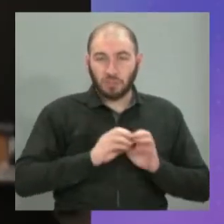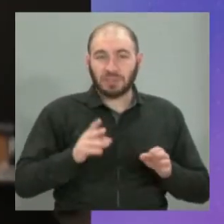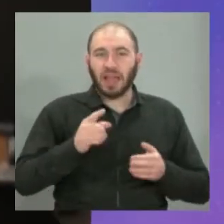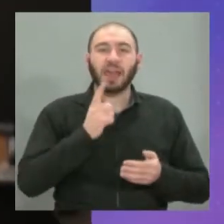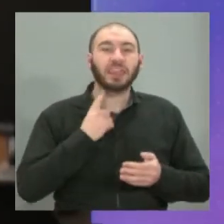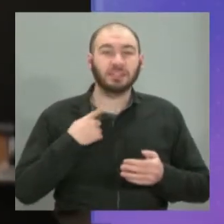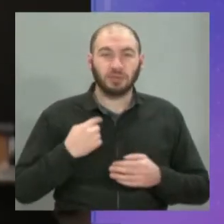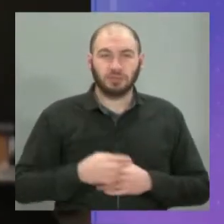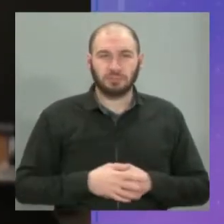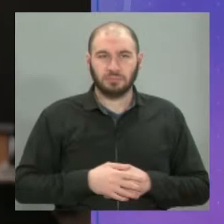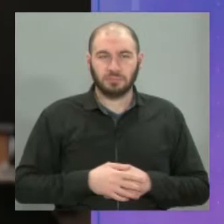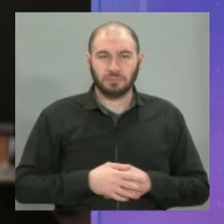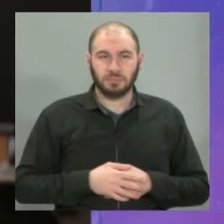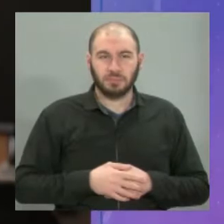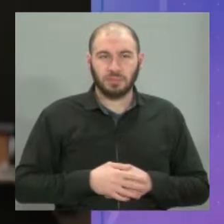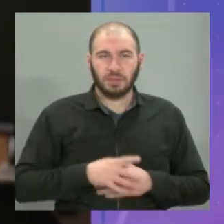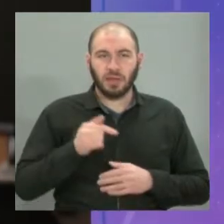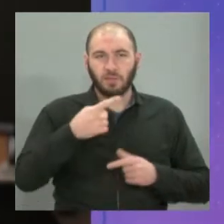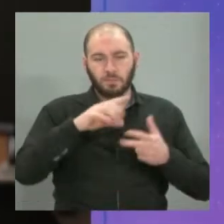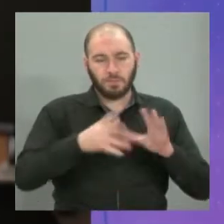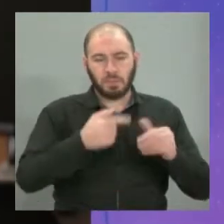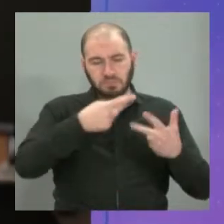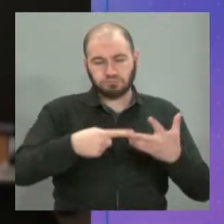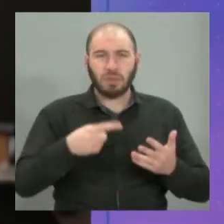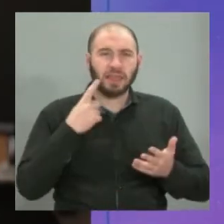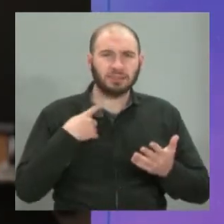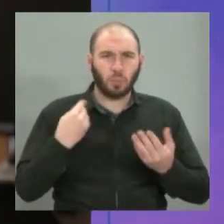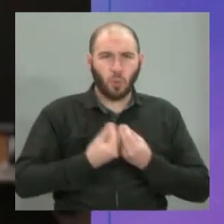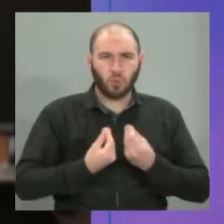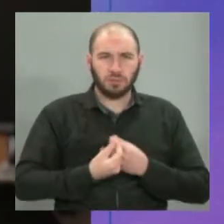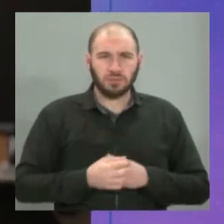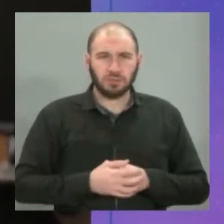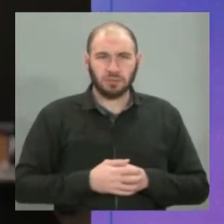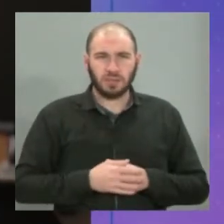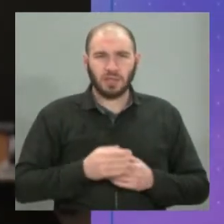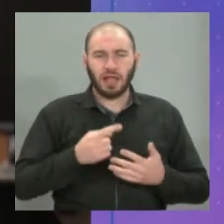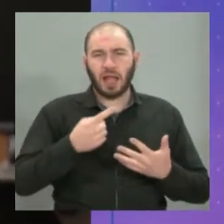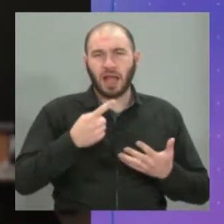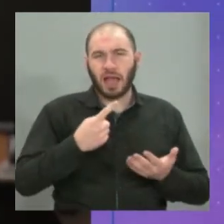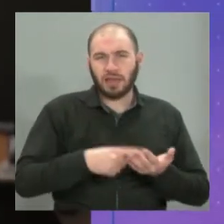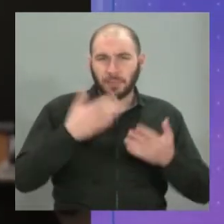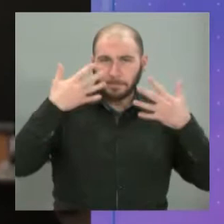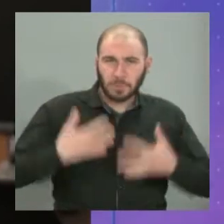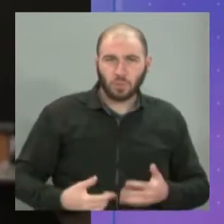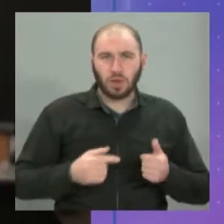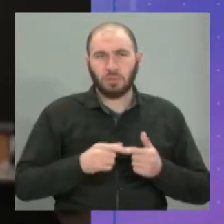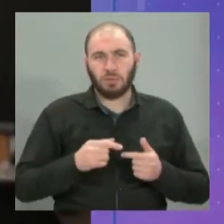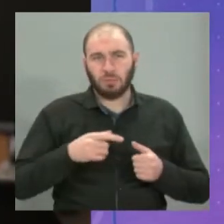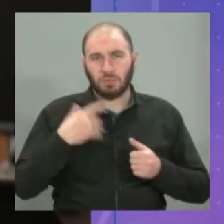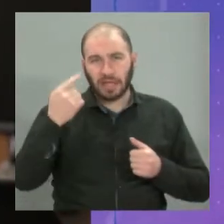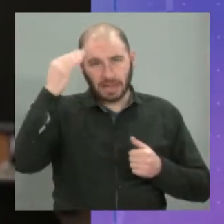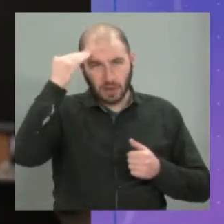adicción. Hay muchas formas de adicción. Adicción física,